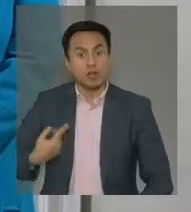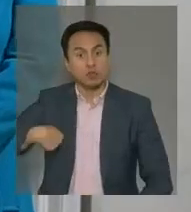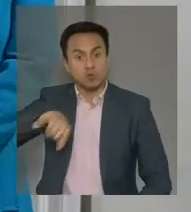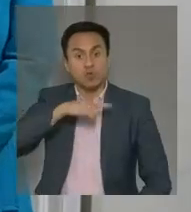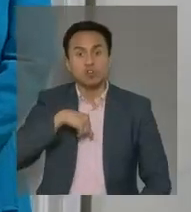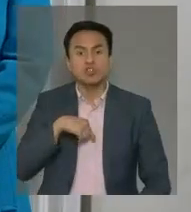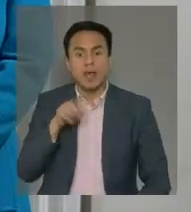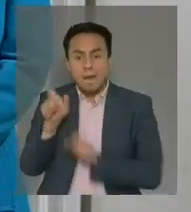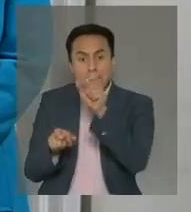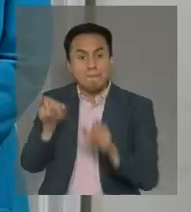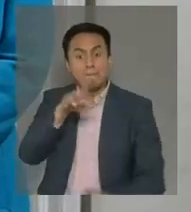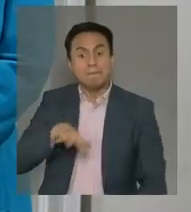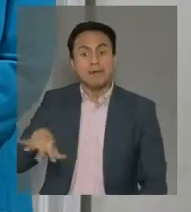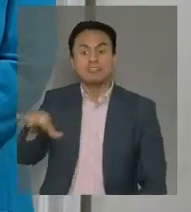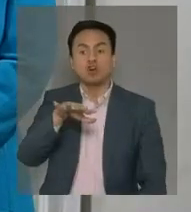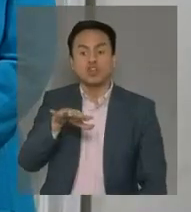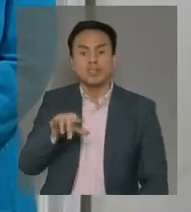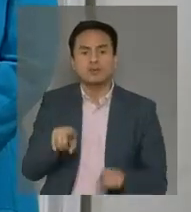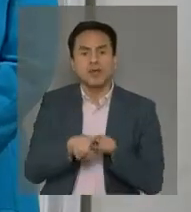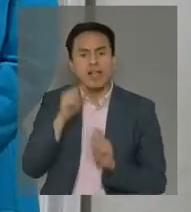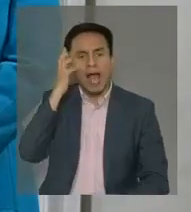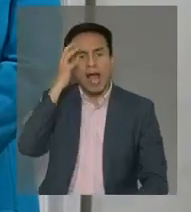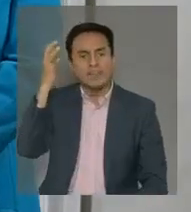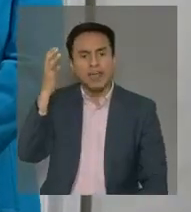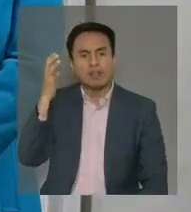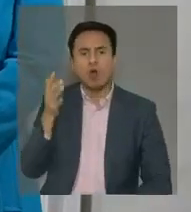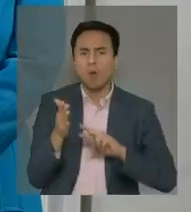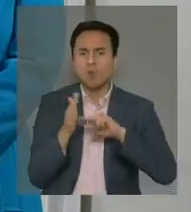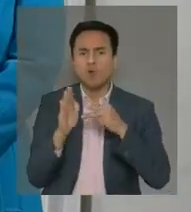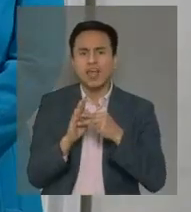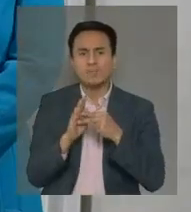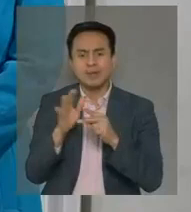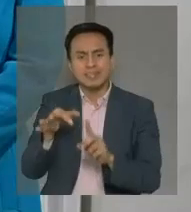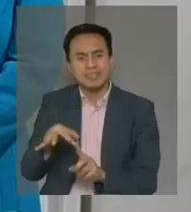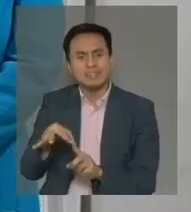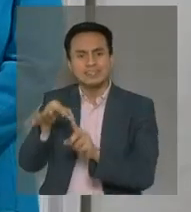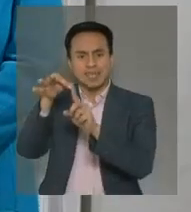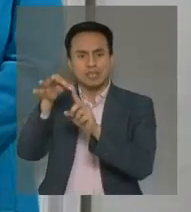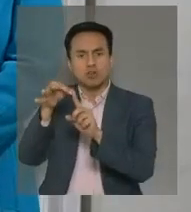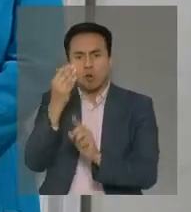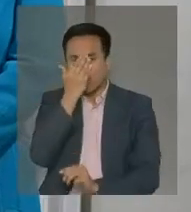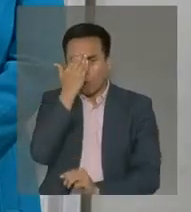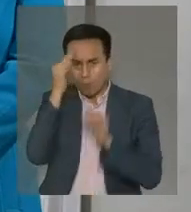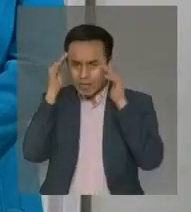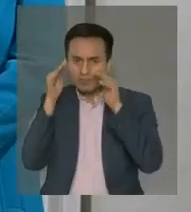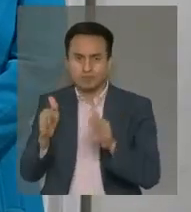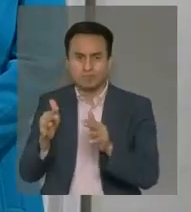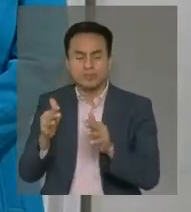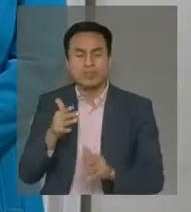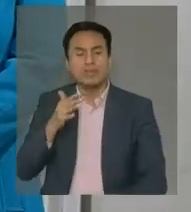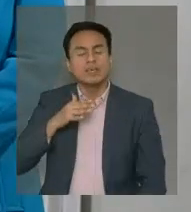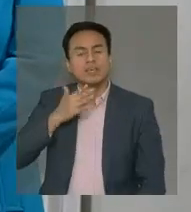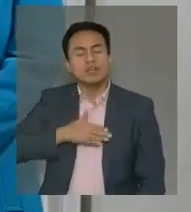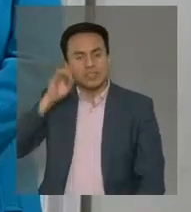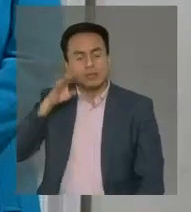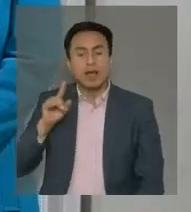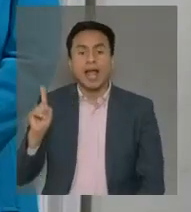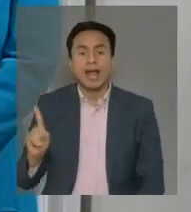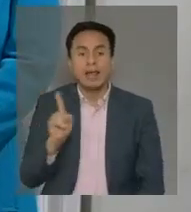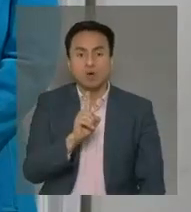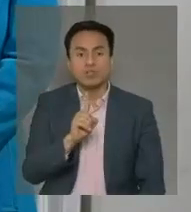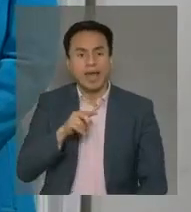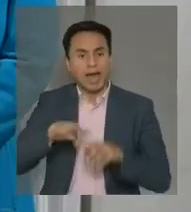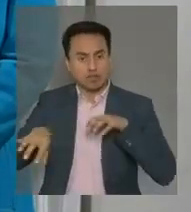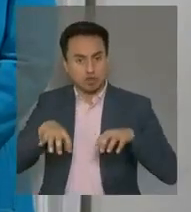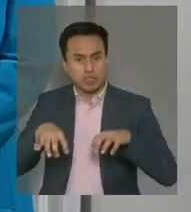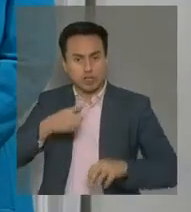puesto a las personas a sus anhelos y sus problemas en el centro de nuestras preocupaciones quiero que sepan que cada una de